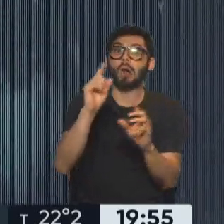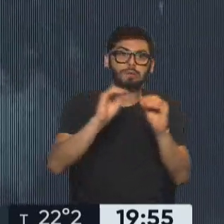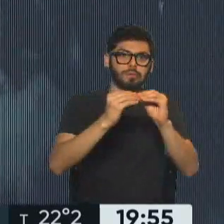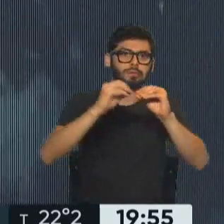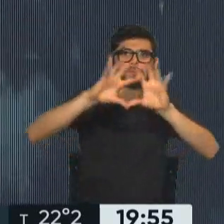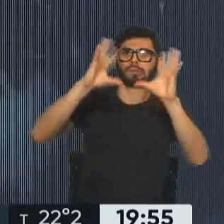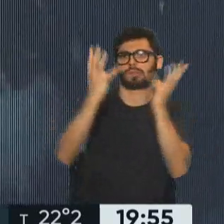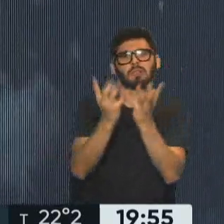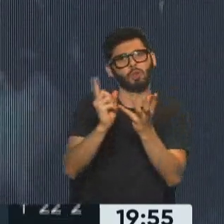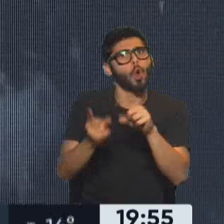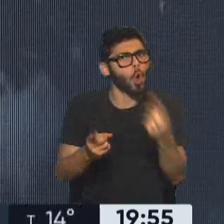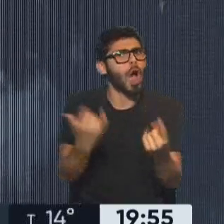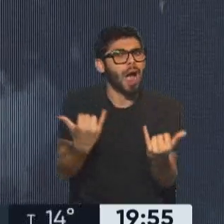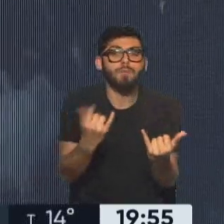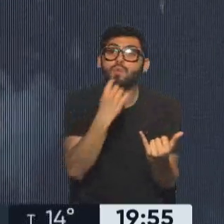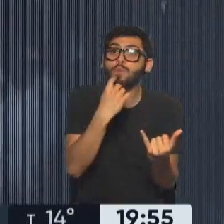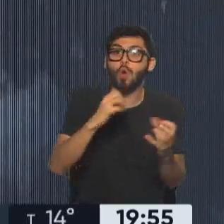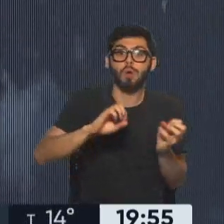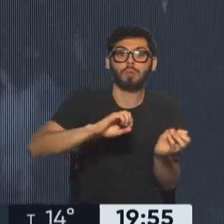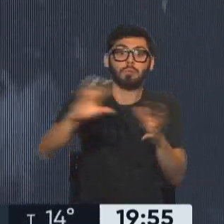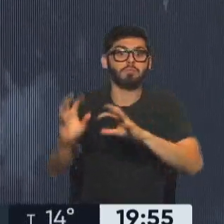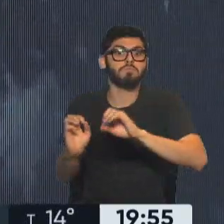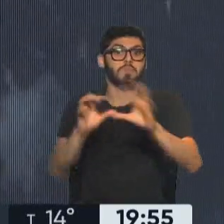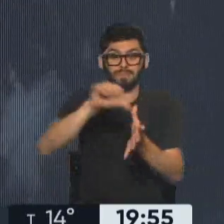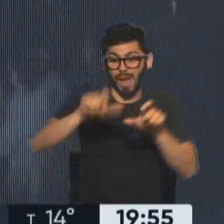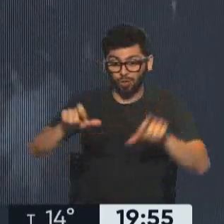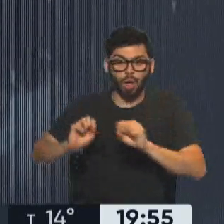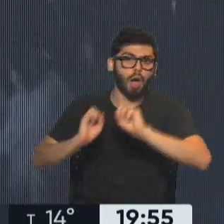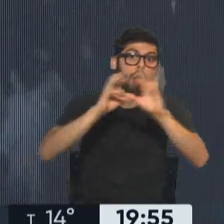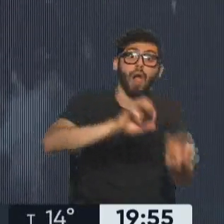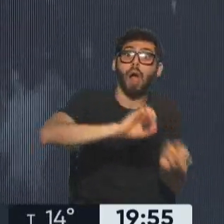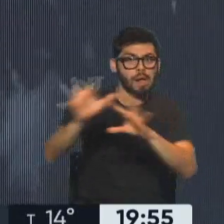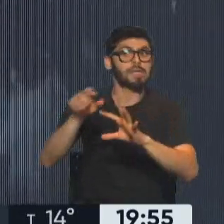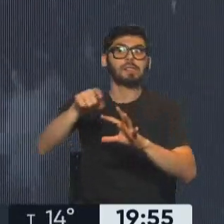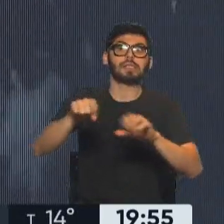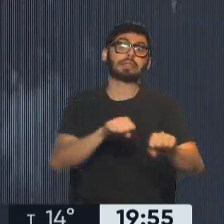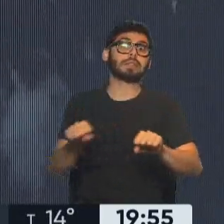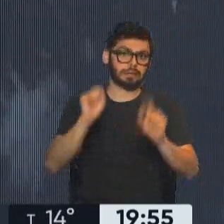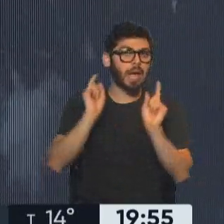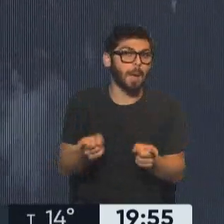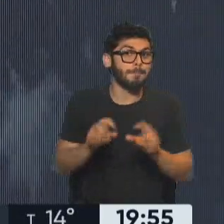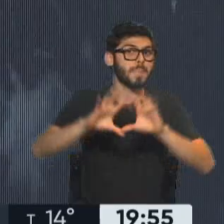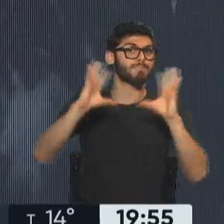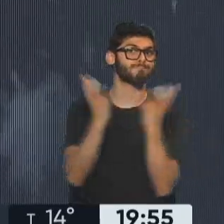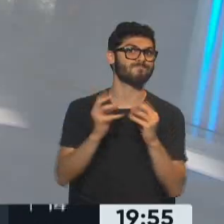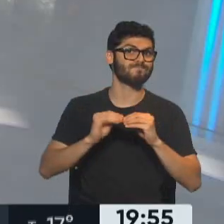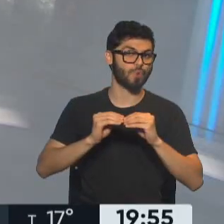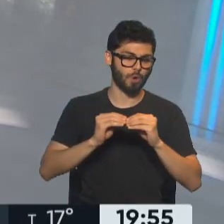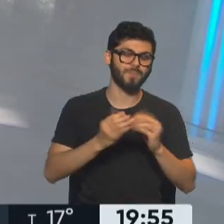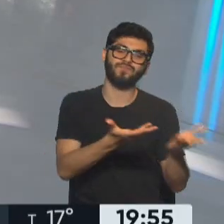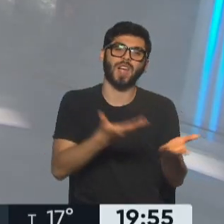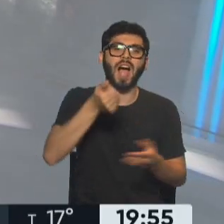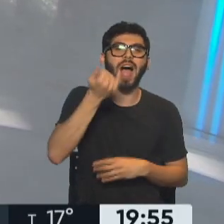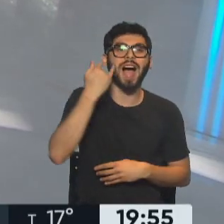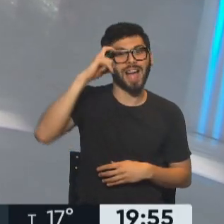con las crisis migratorias. Y a propósito de este tema, vamos a repasar en unas imágenes que nos trae Ayelén Oliva. ¿Cómo estás? Buenas tardes, Ayelén.